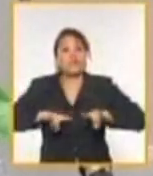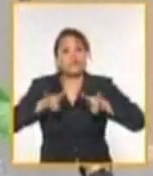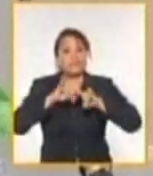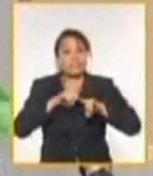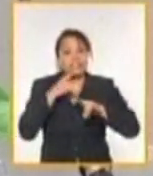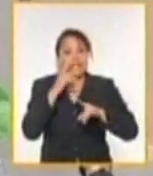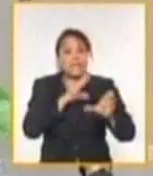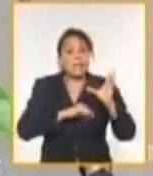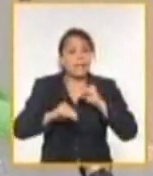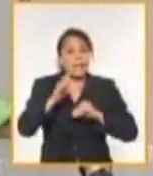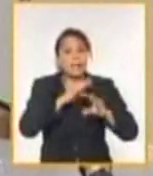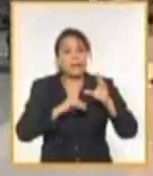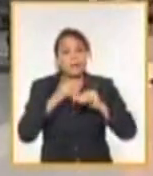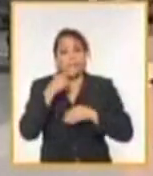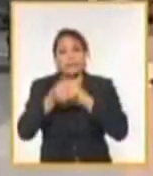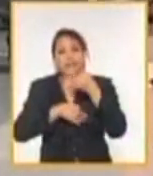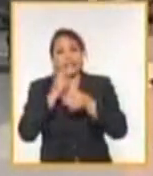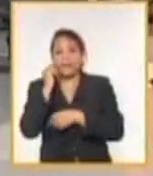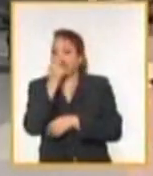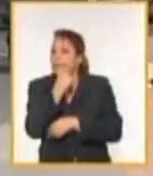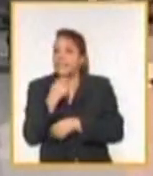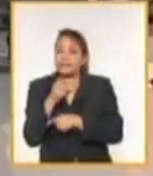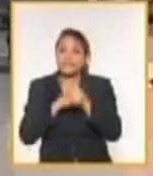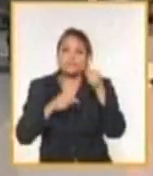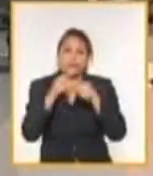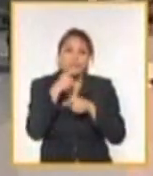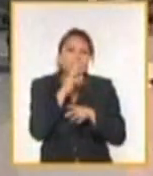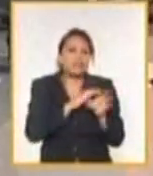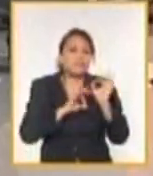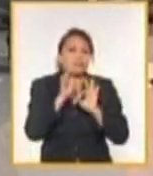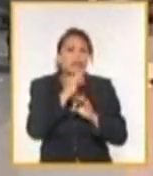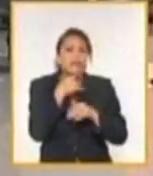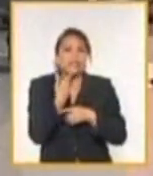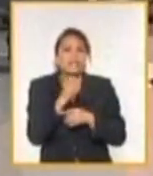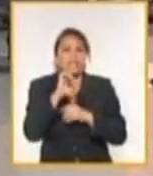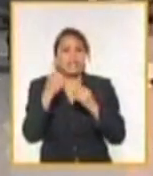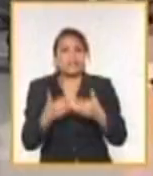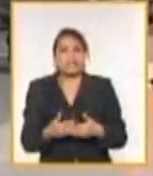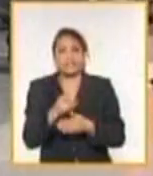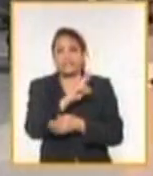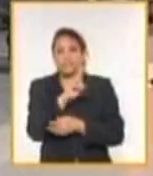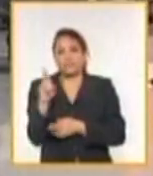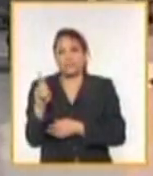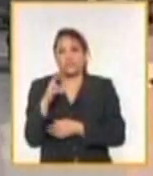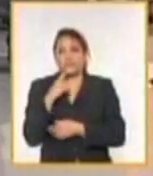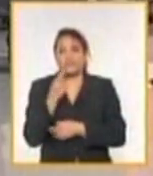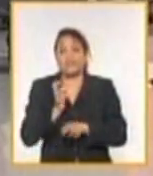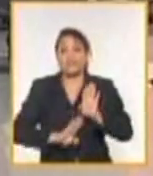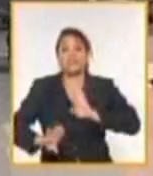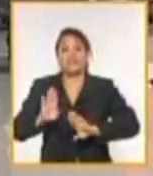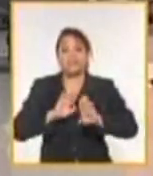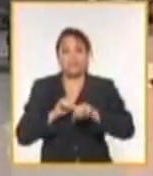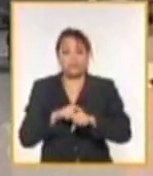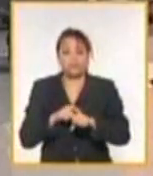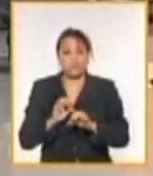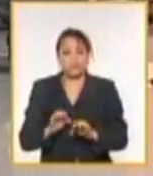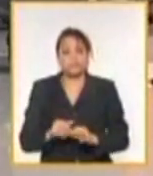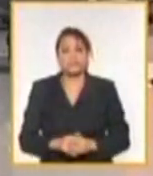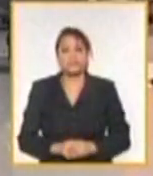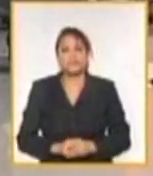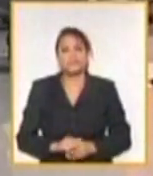hablar de Martí, pero a hablar sobre todo también de esa ética y de esa revolución que estábamos construyendo.